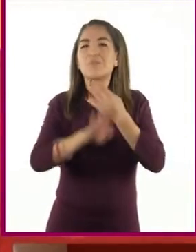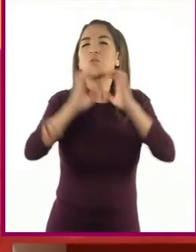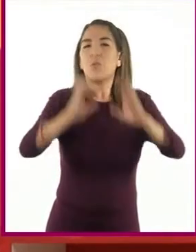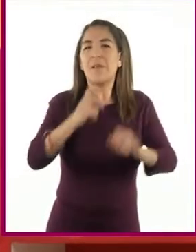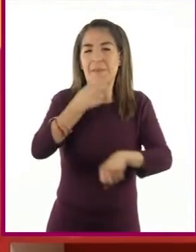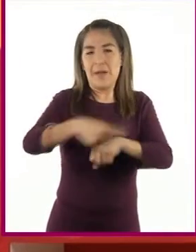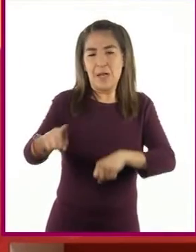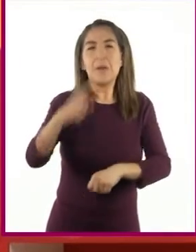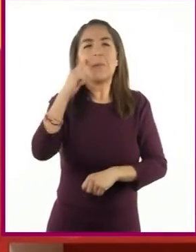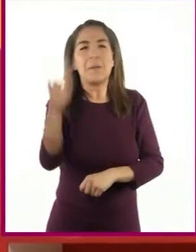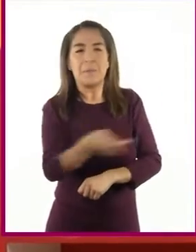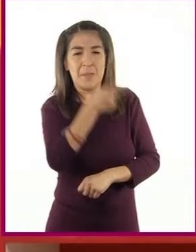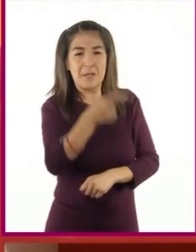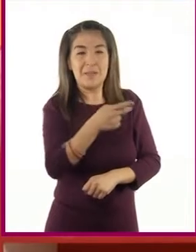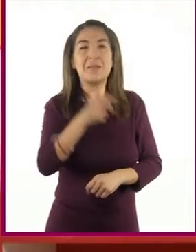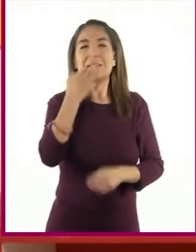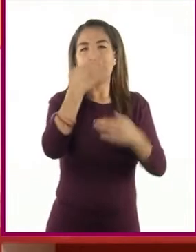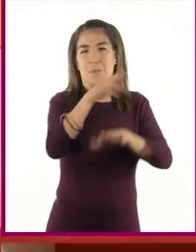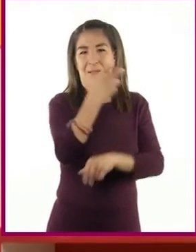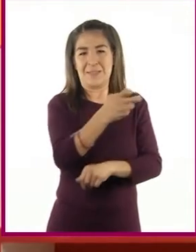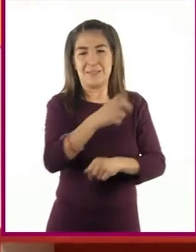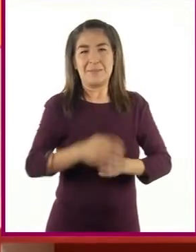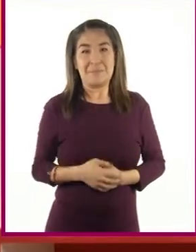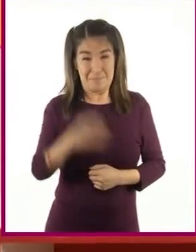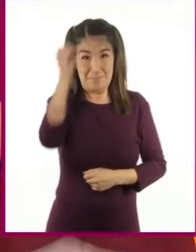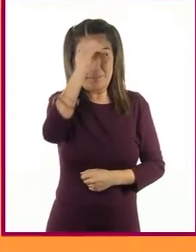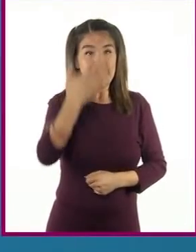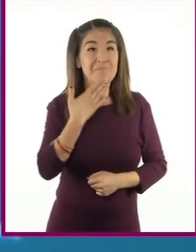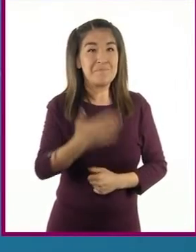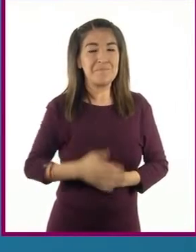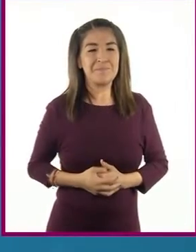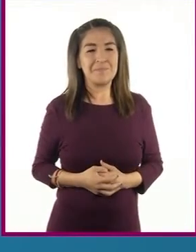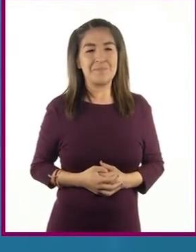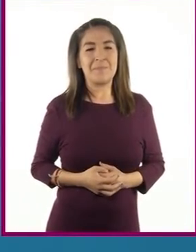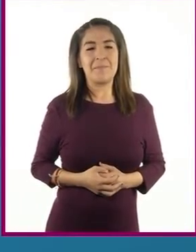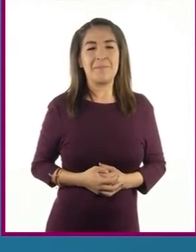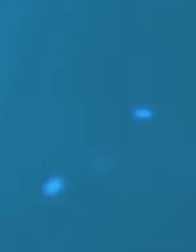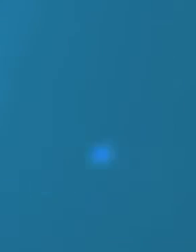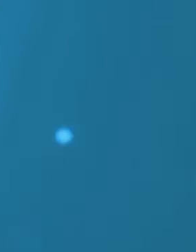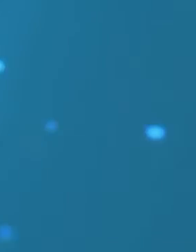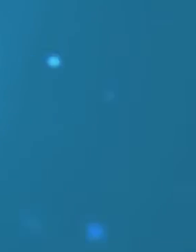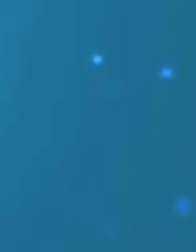que vamos a preguntarle sobre eso. ¿Les parece?